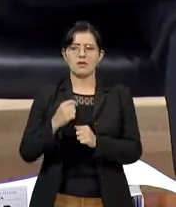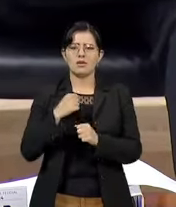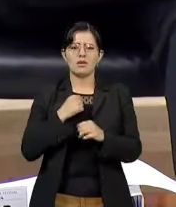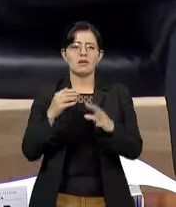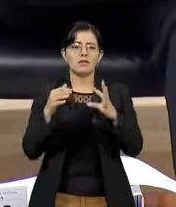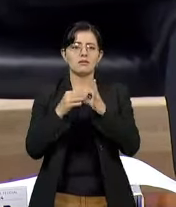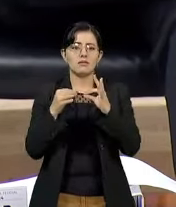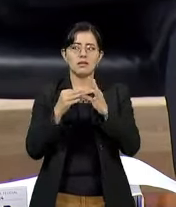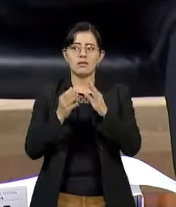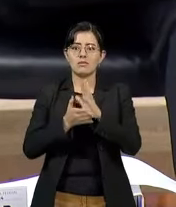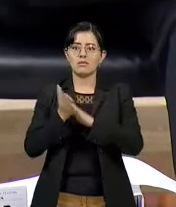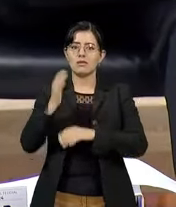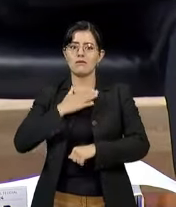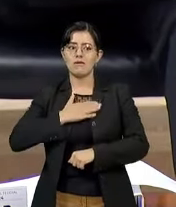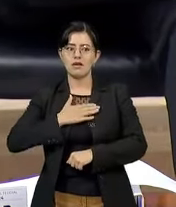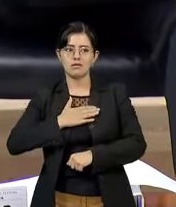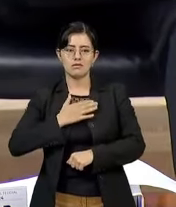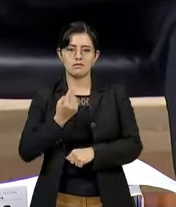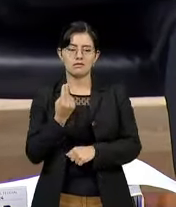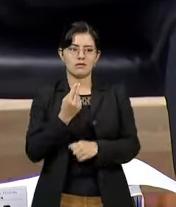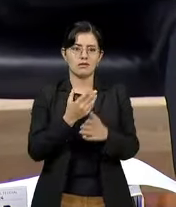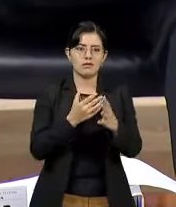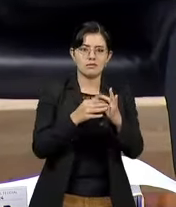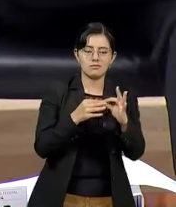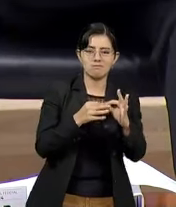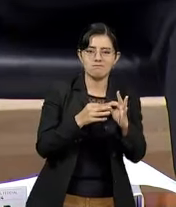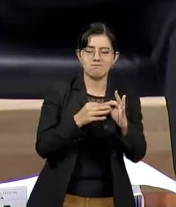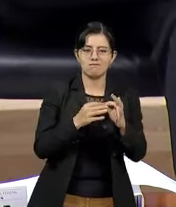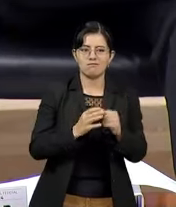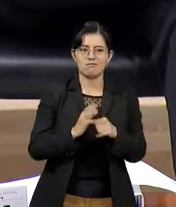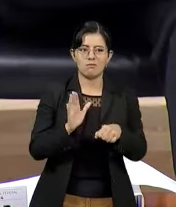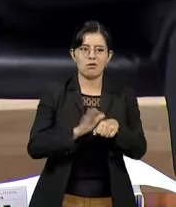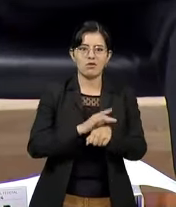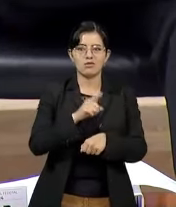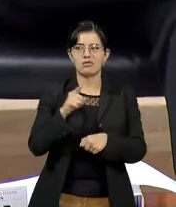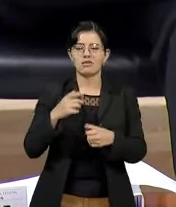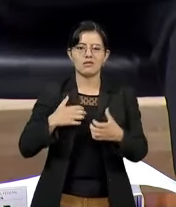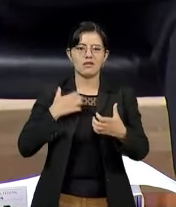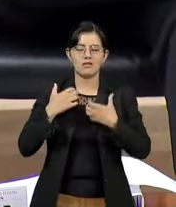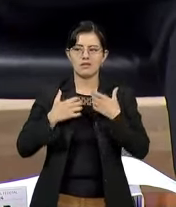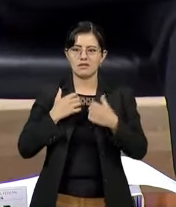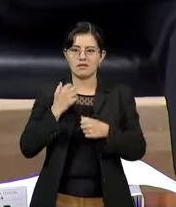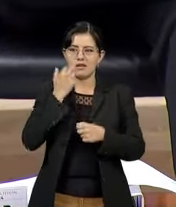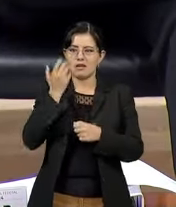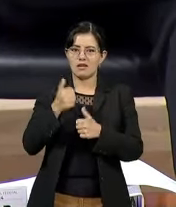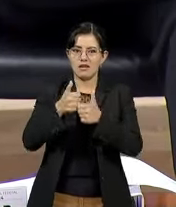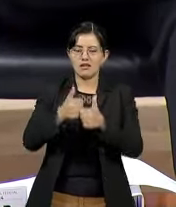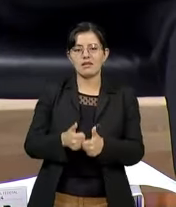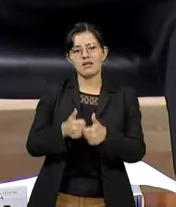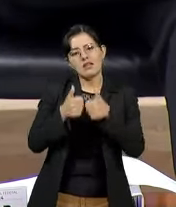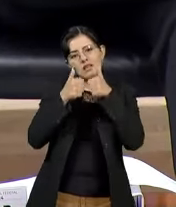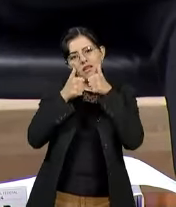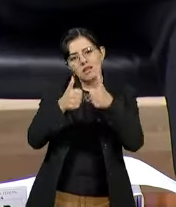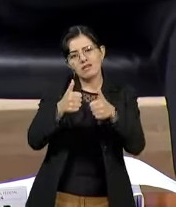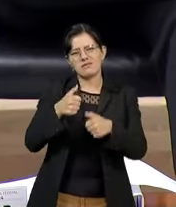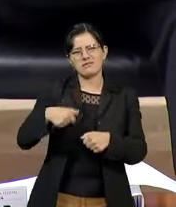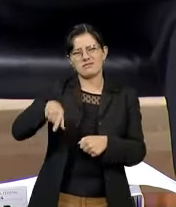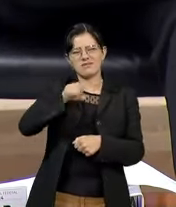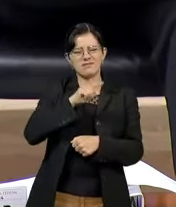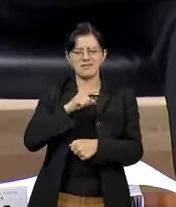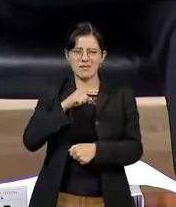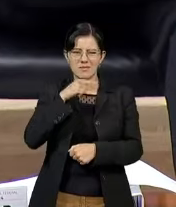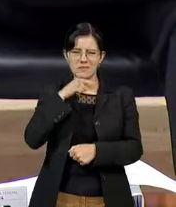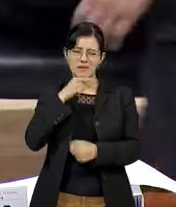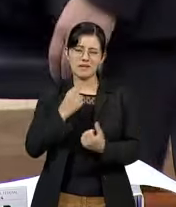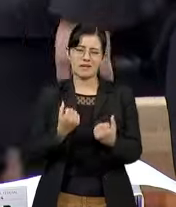de si voy al baño porque se desesperan porque quisieran que est hubiera aquí oyendo sus necesidades de